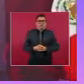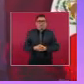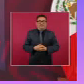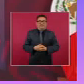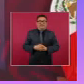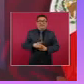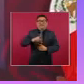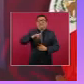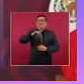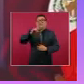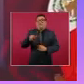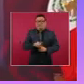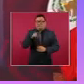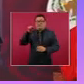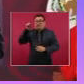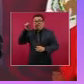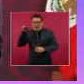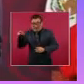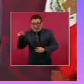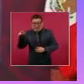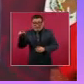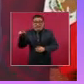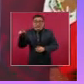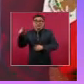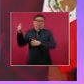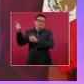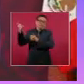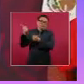y ahora